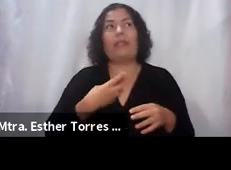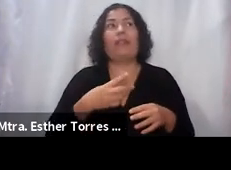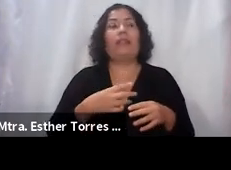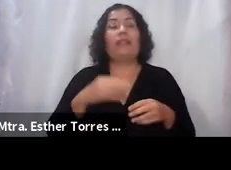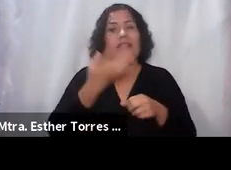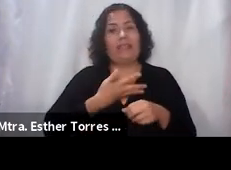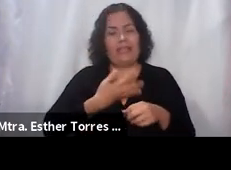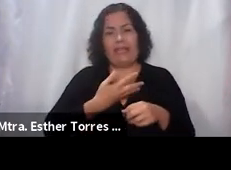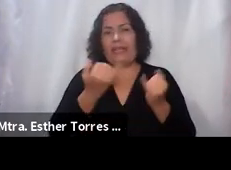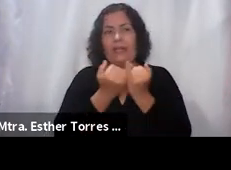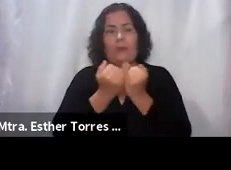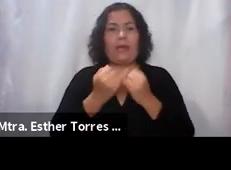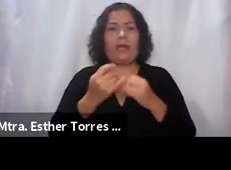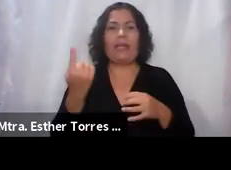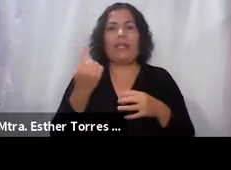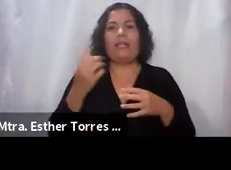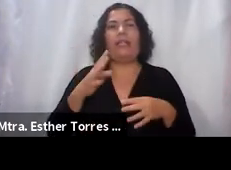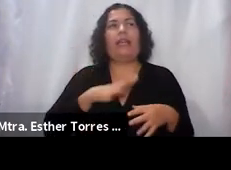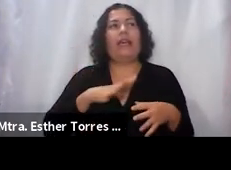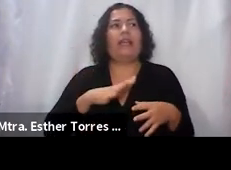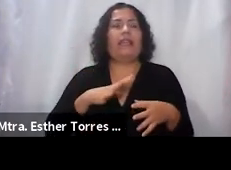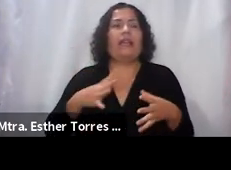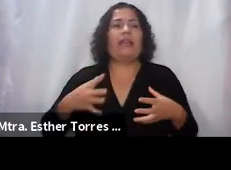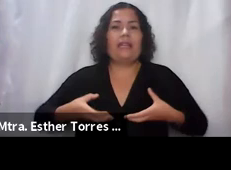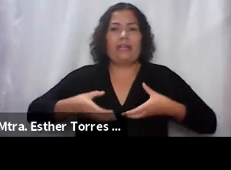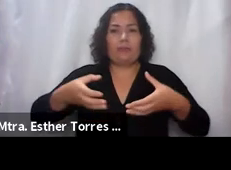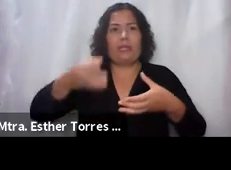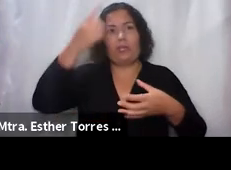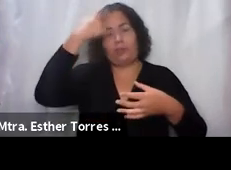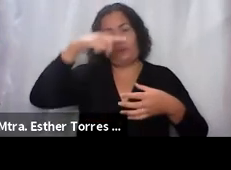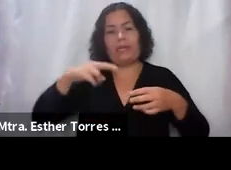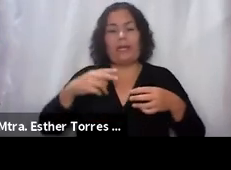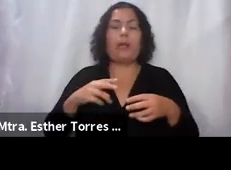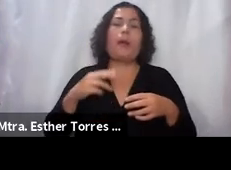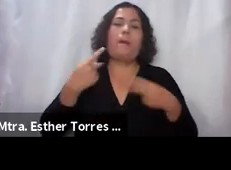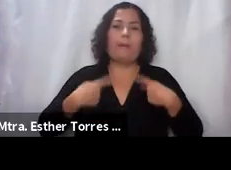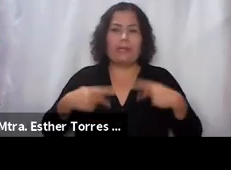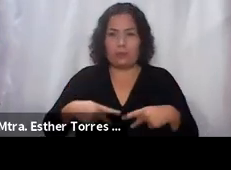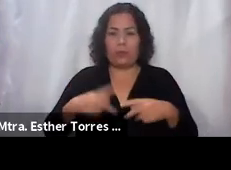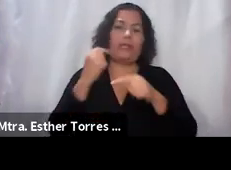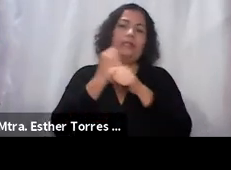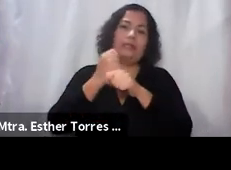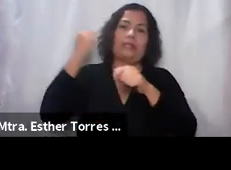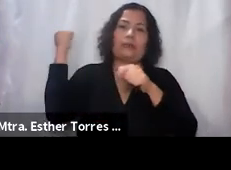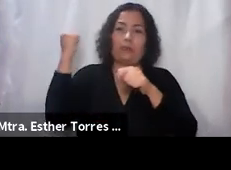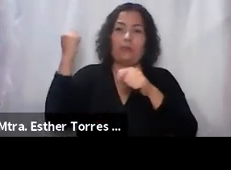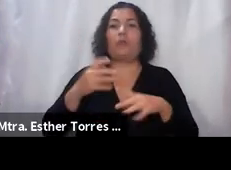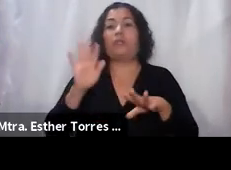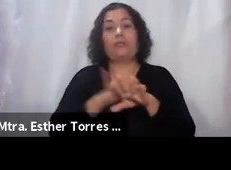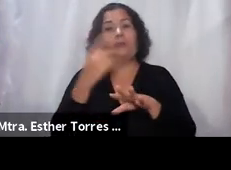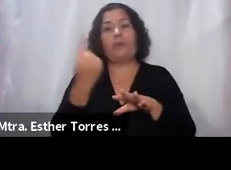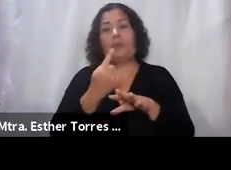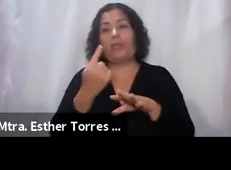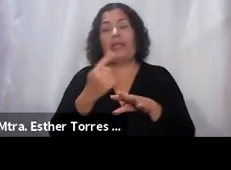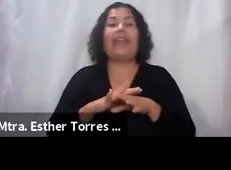que haya una red ciclista, que haya una red de transporte, ¿no? Porque estamos cambiando el uso de las